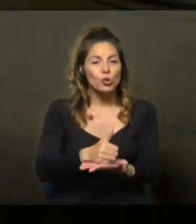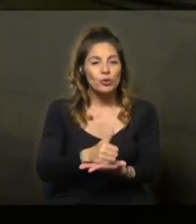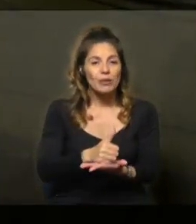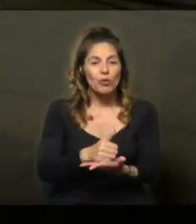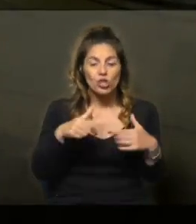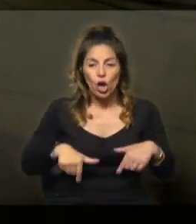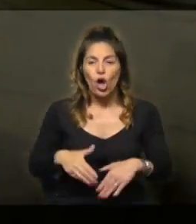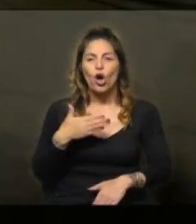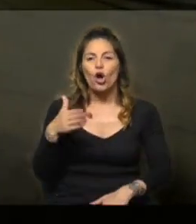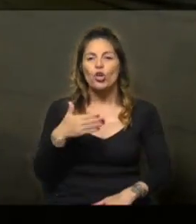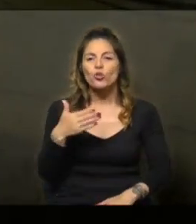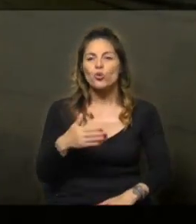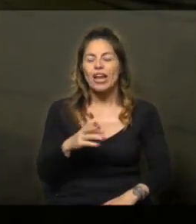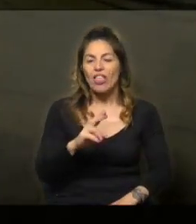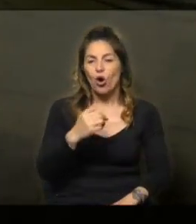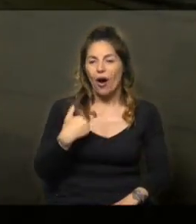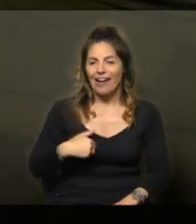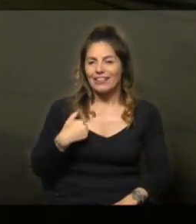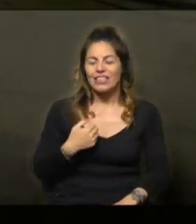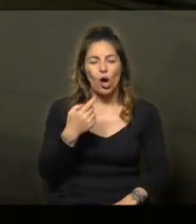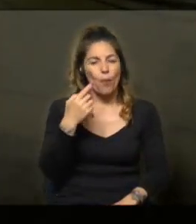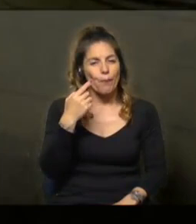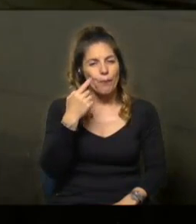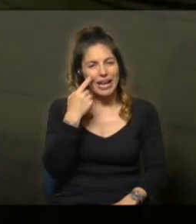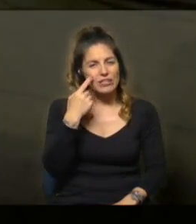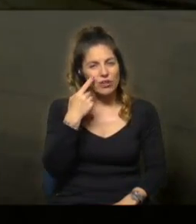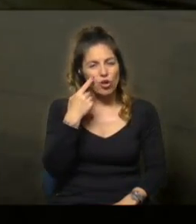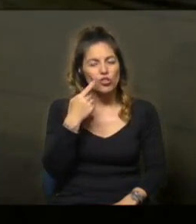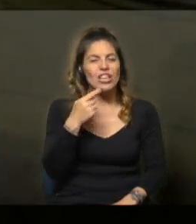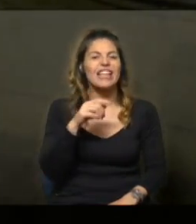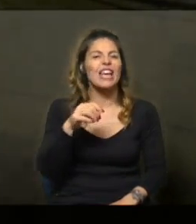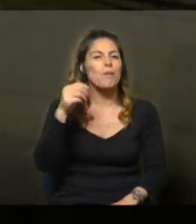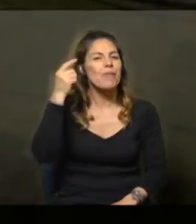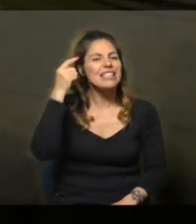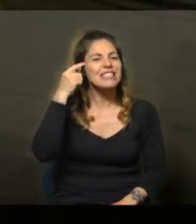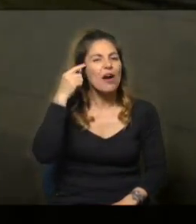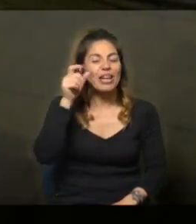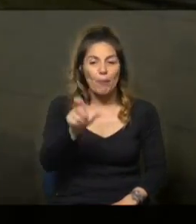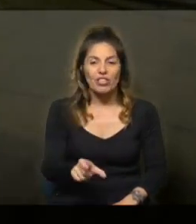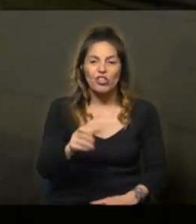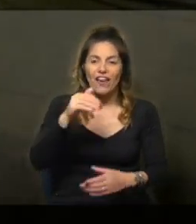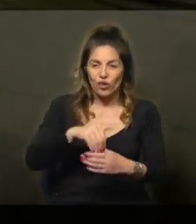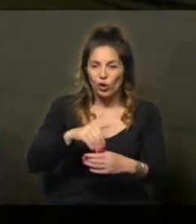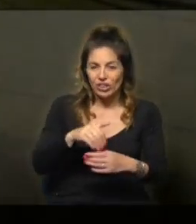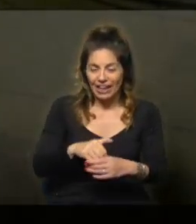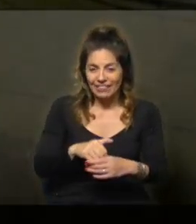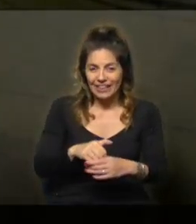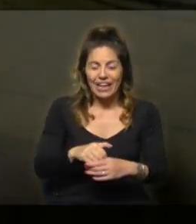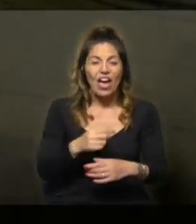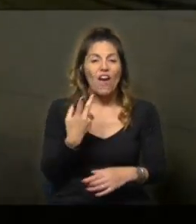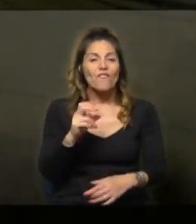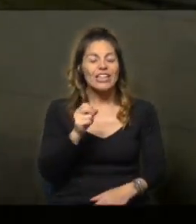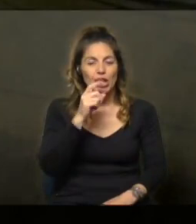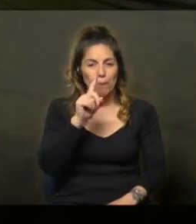consulado general de la república Argentina para saber qué era lo que pensaban los votantes quienes arrimaron a sufragar hay que recordar que unos 20,000